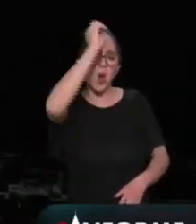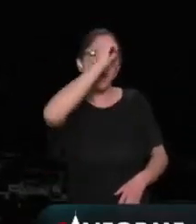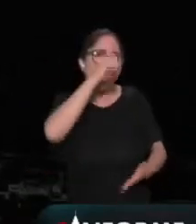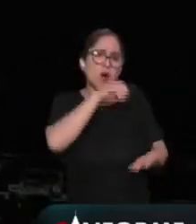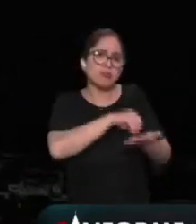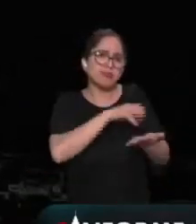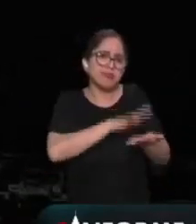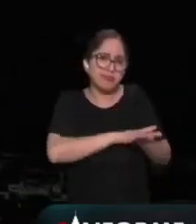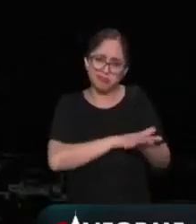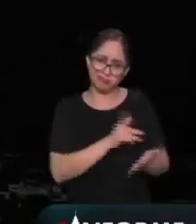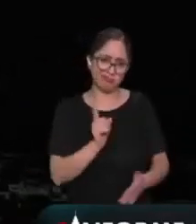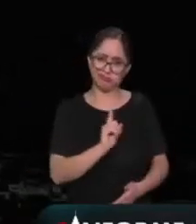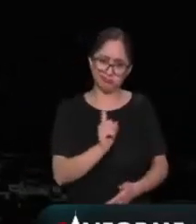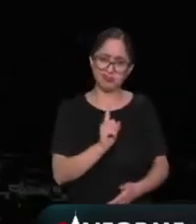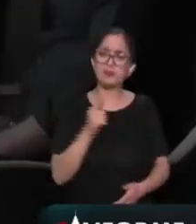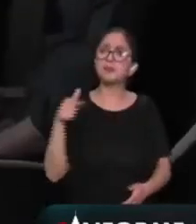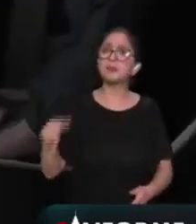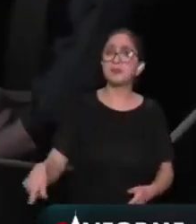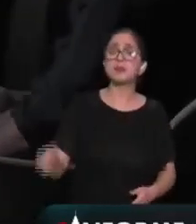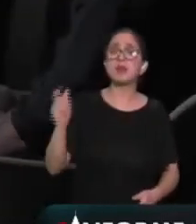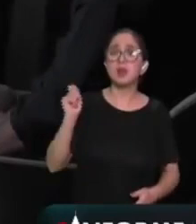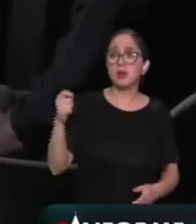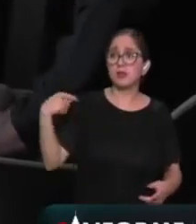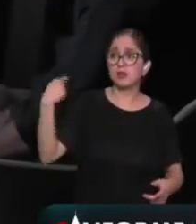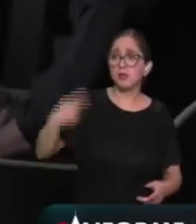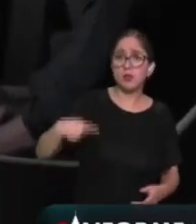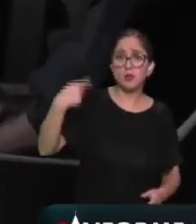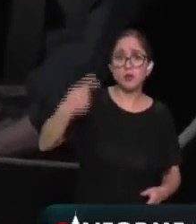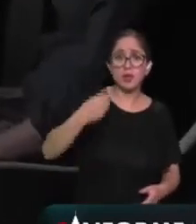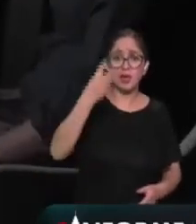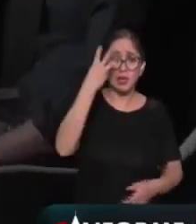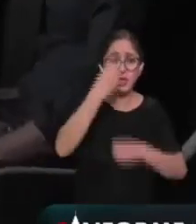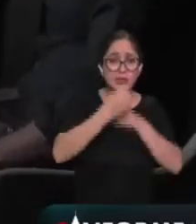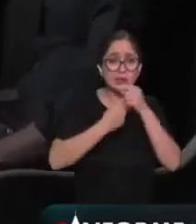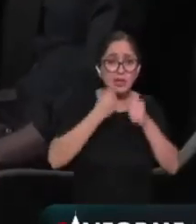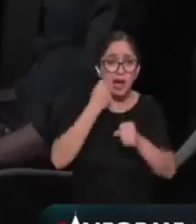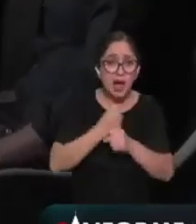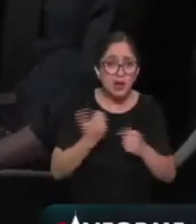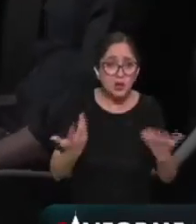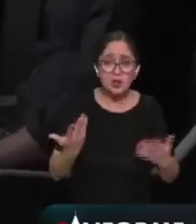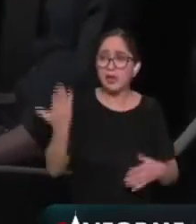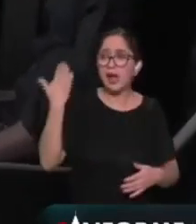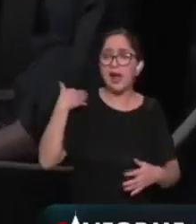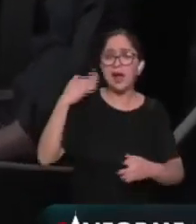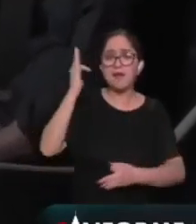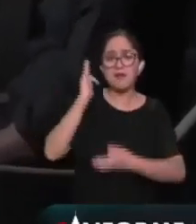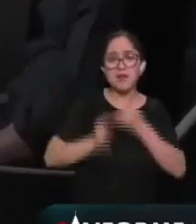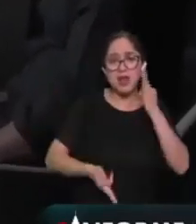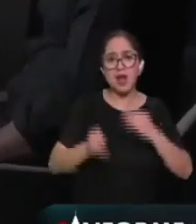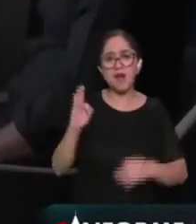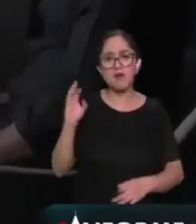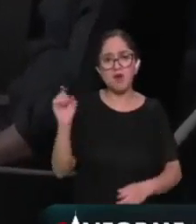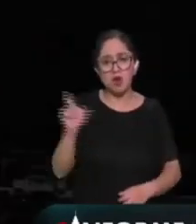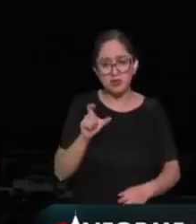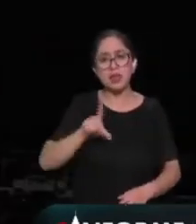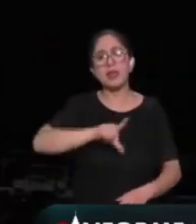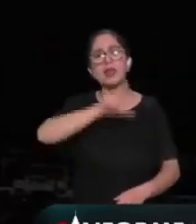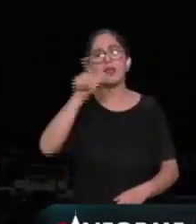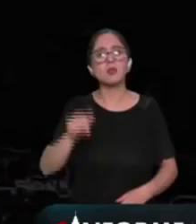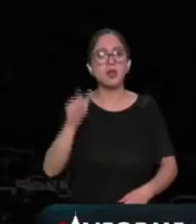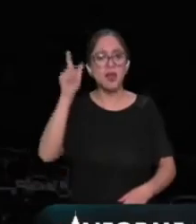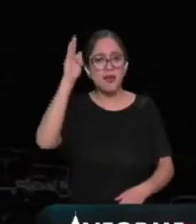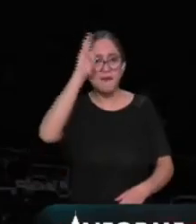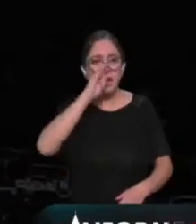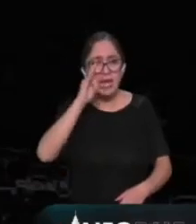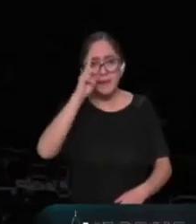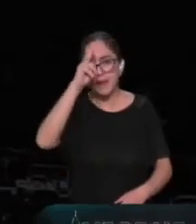Pues después de tantos años, 3 gobiernos, porque fue a finales del de Fox, fue el de Calderón, que fue el peor, y el de